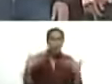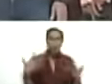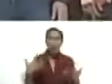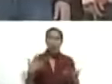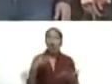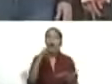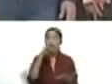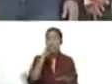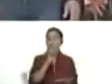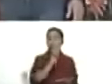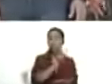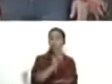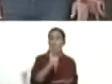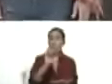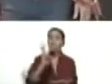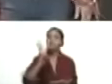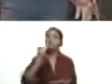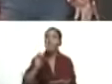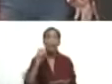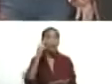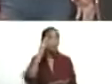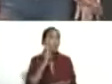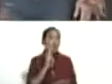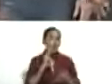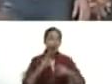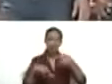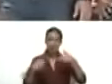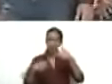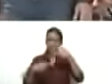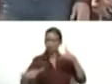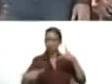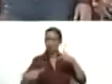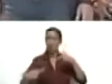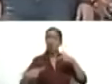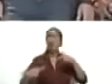2030, Bolívar, revolución